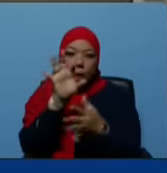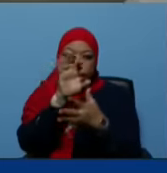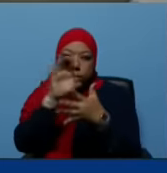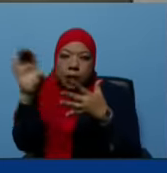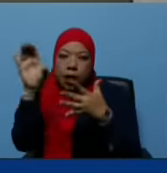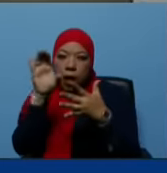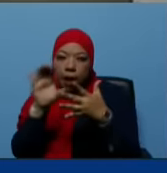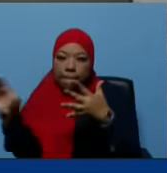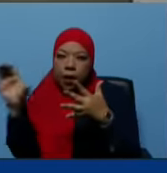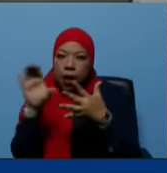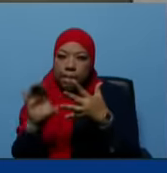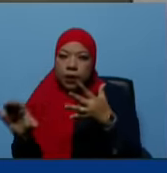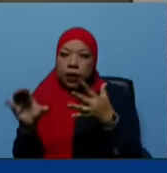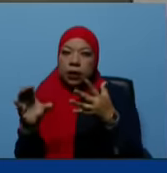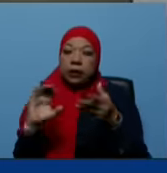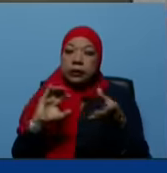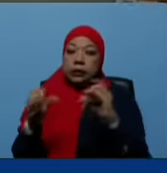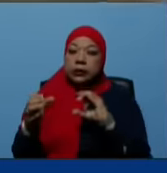Hay